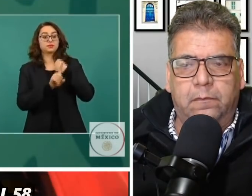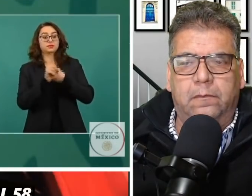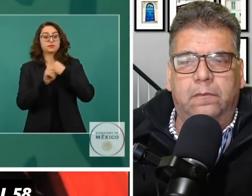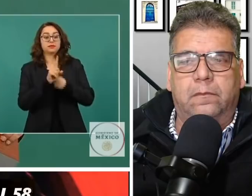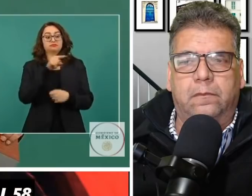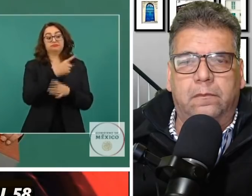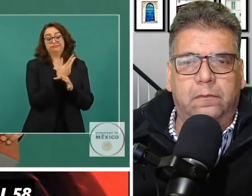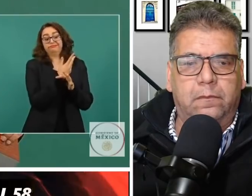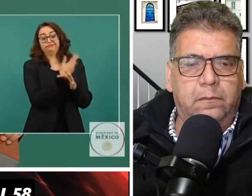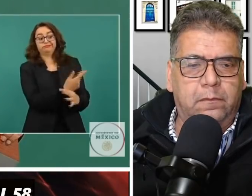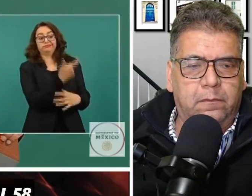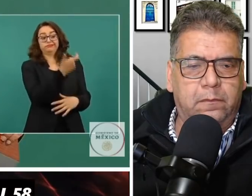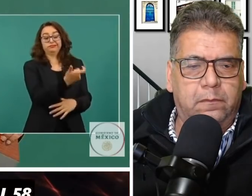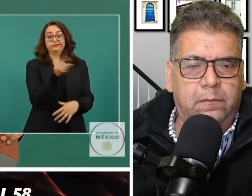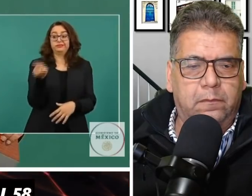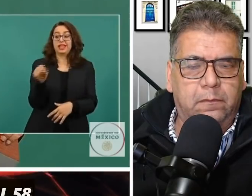Entonces,